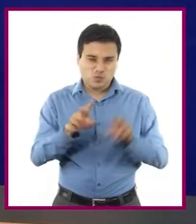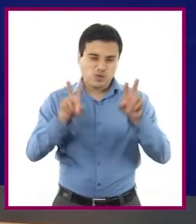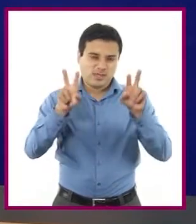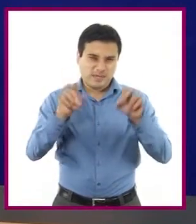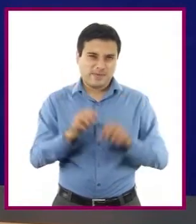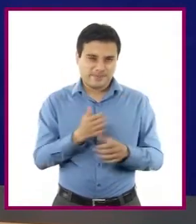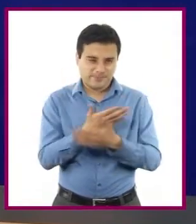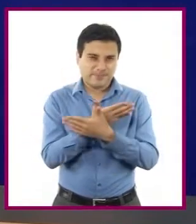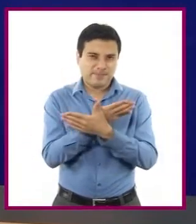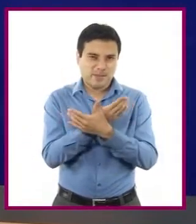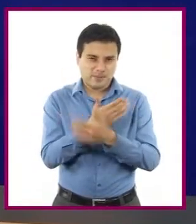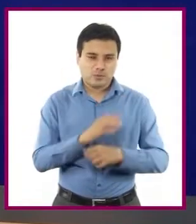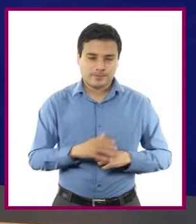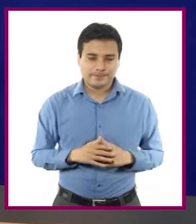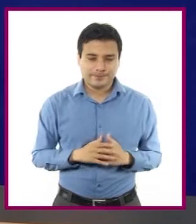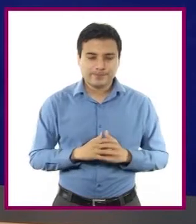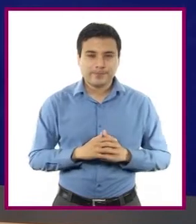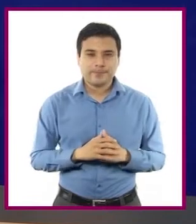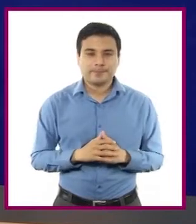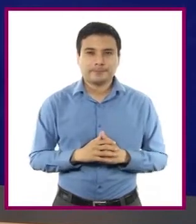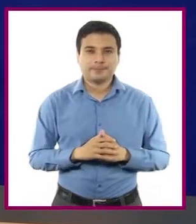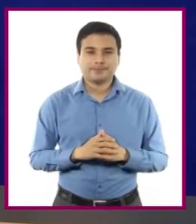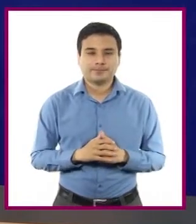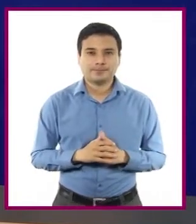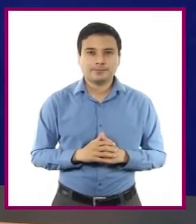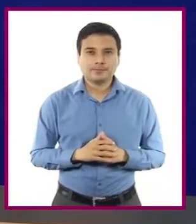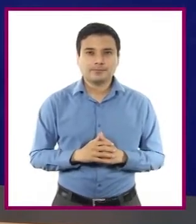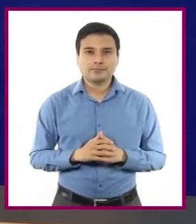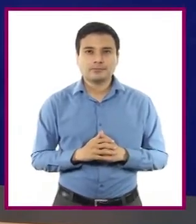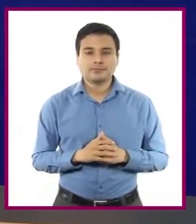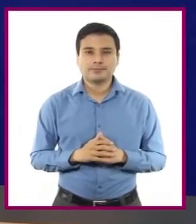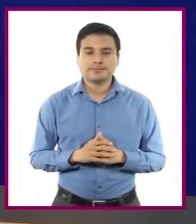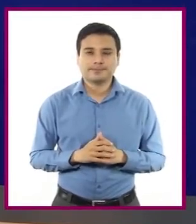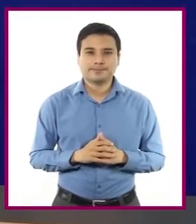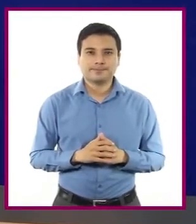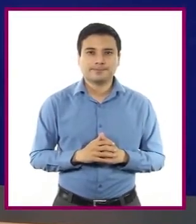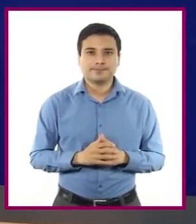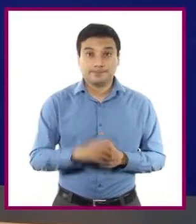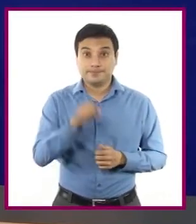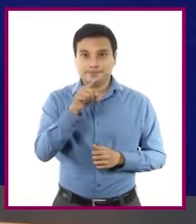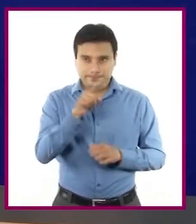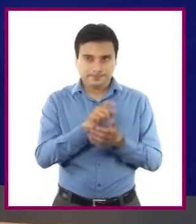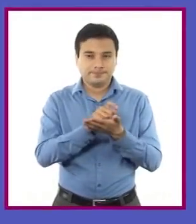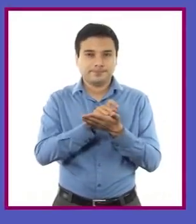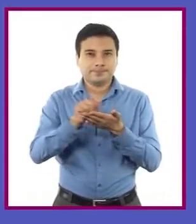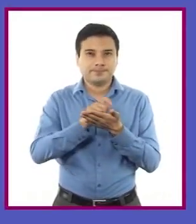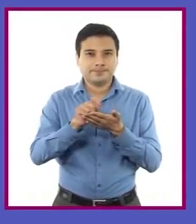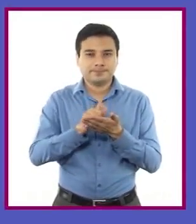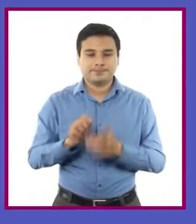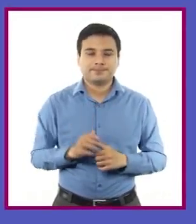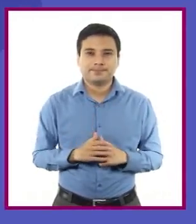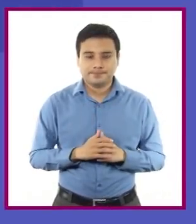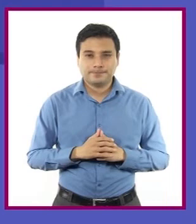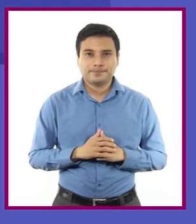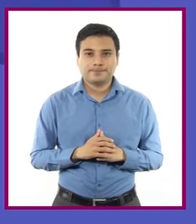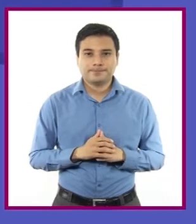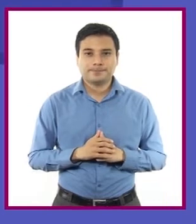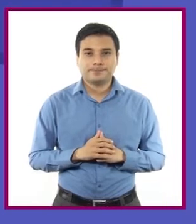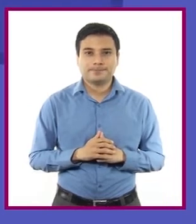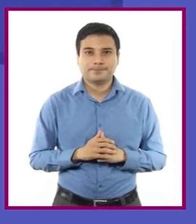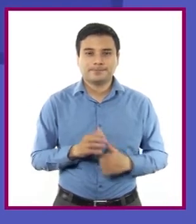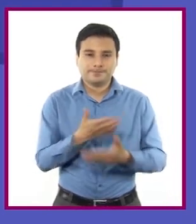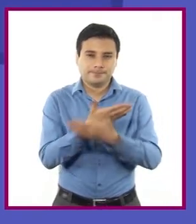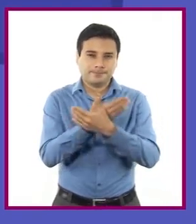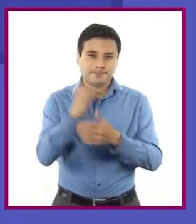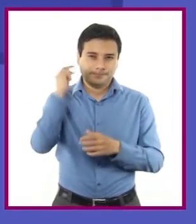esta peculiar mariposa y tomemos nota de las ideas centrales o principales.